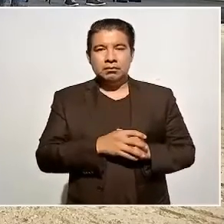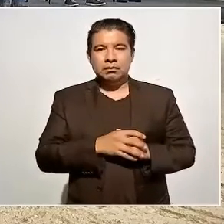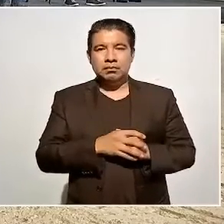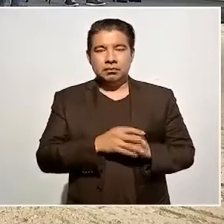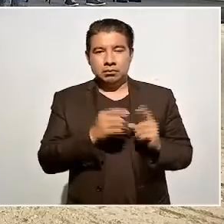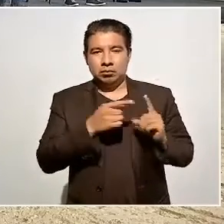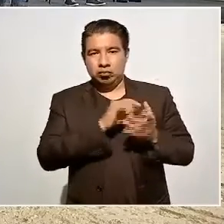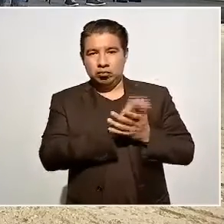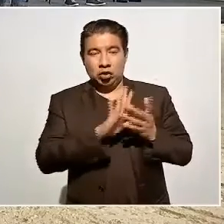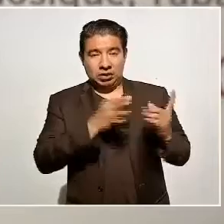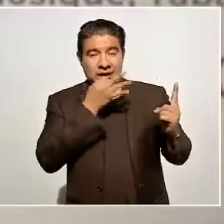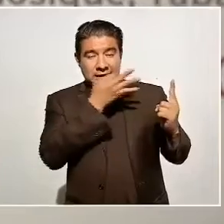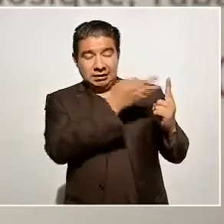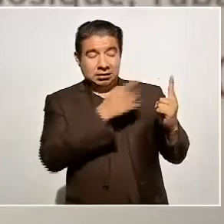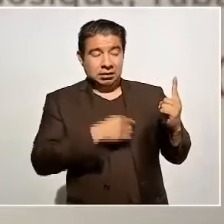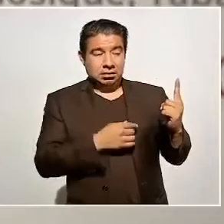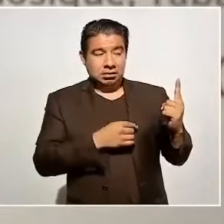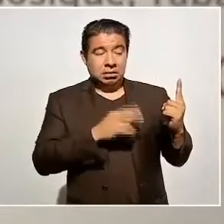es que su esposo